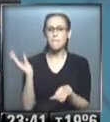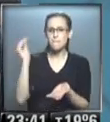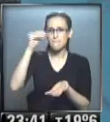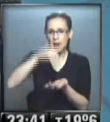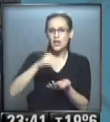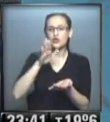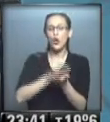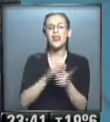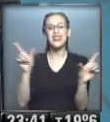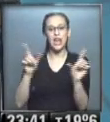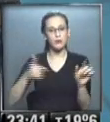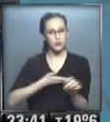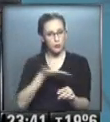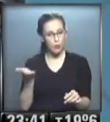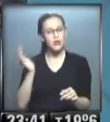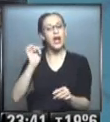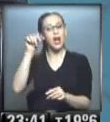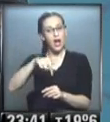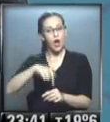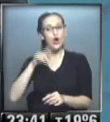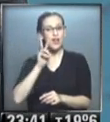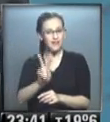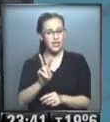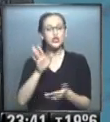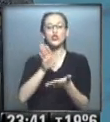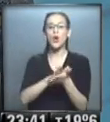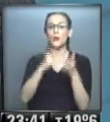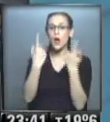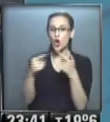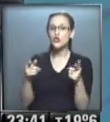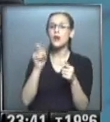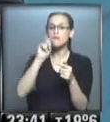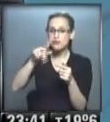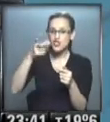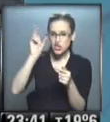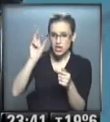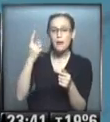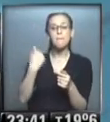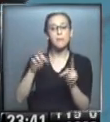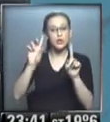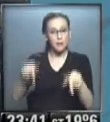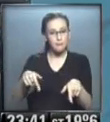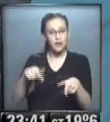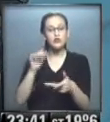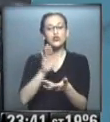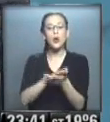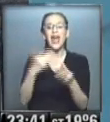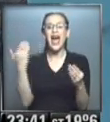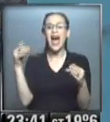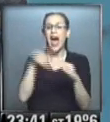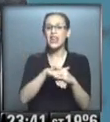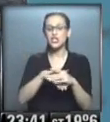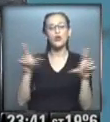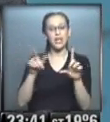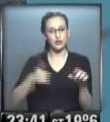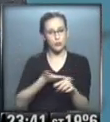del archivo de la televisión pública, porque ustedes están viendo parte del material que nos llega de Chile, pero parte del material, sí, es de nuestro archivo de la